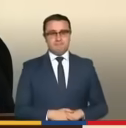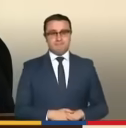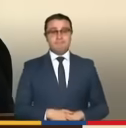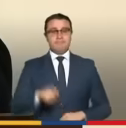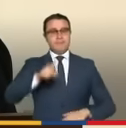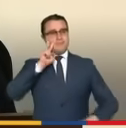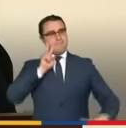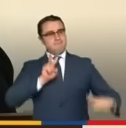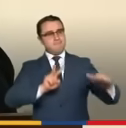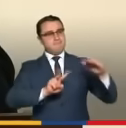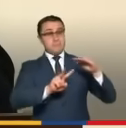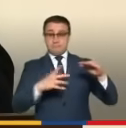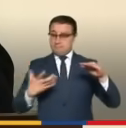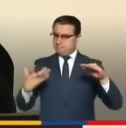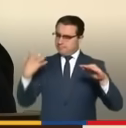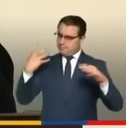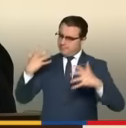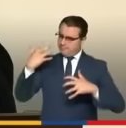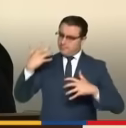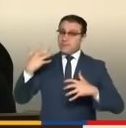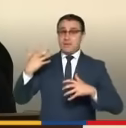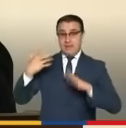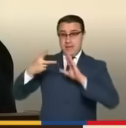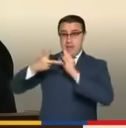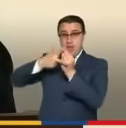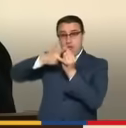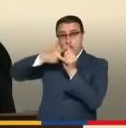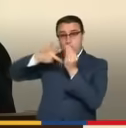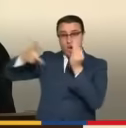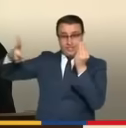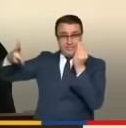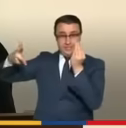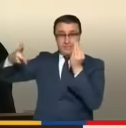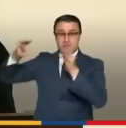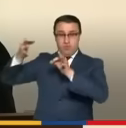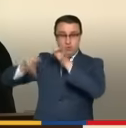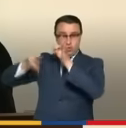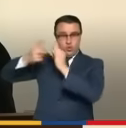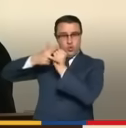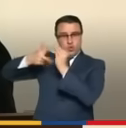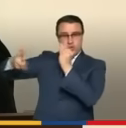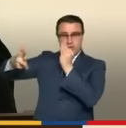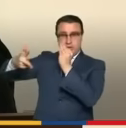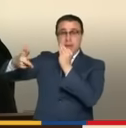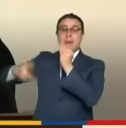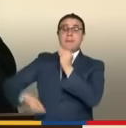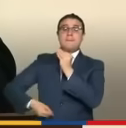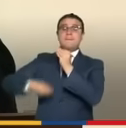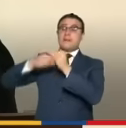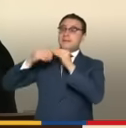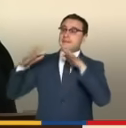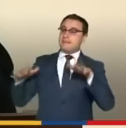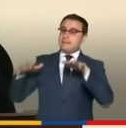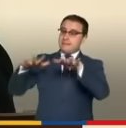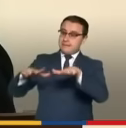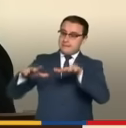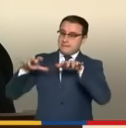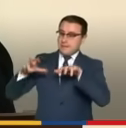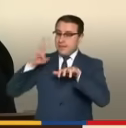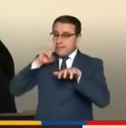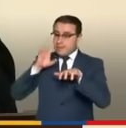que estipuló la Corte Constitucional, la Asamblea Nacional Constituyente